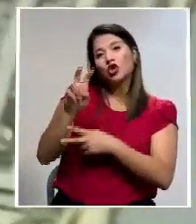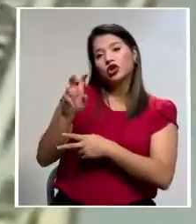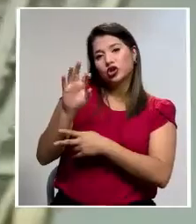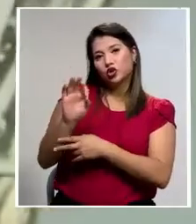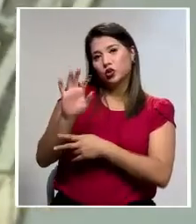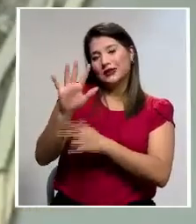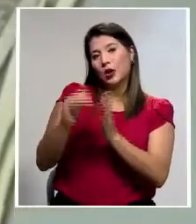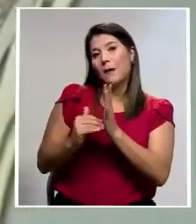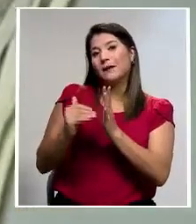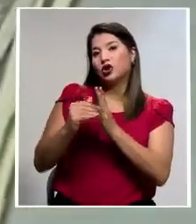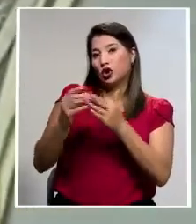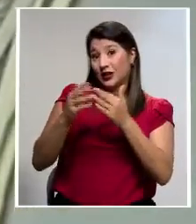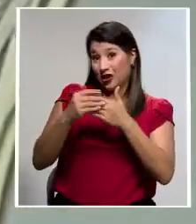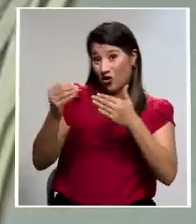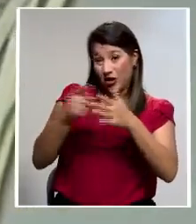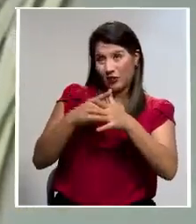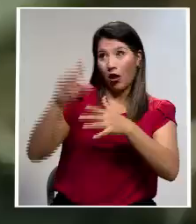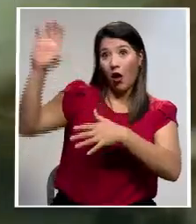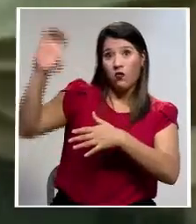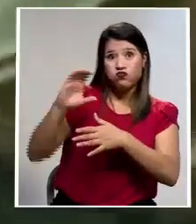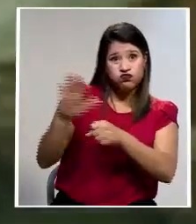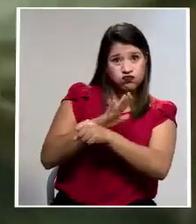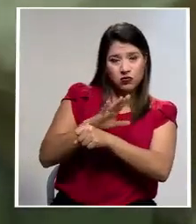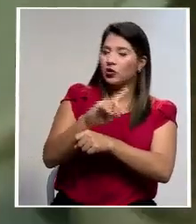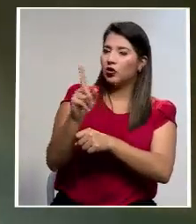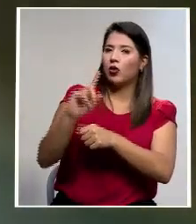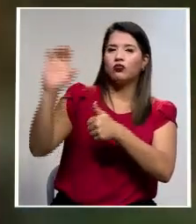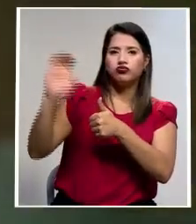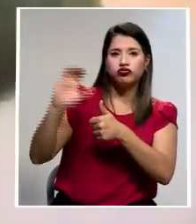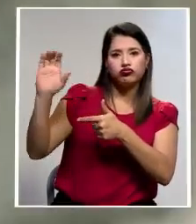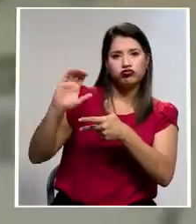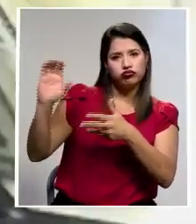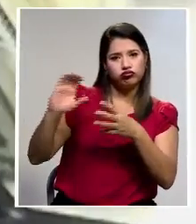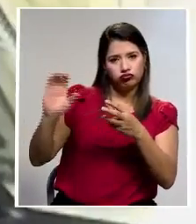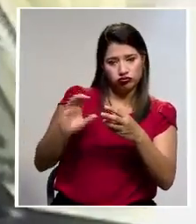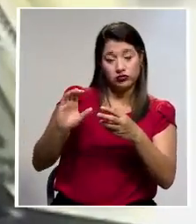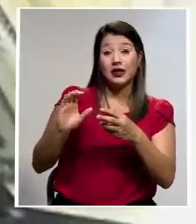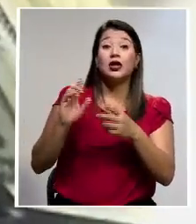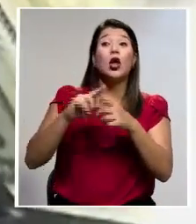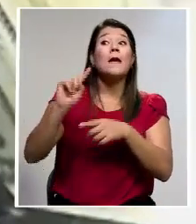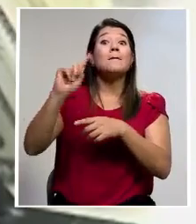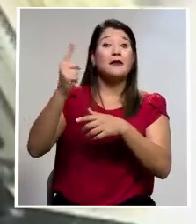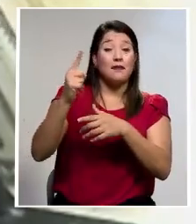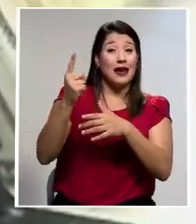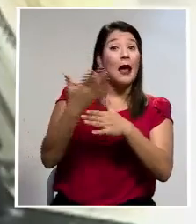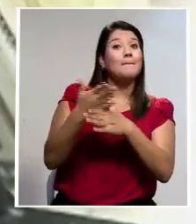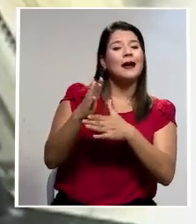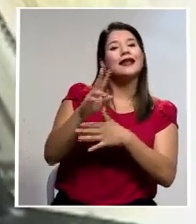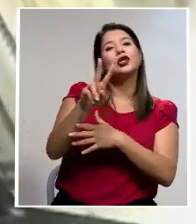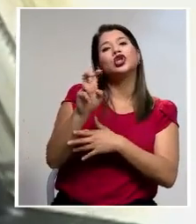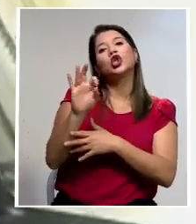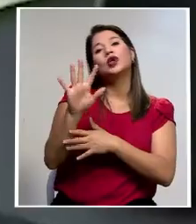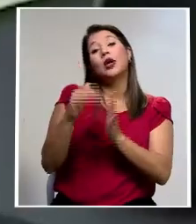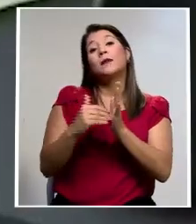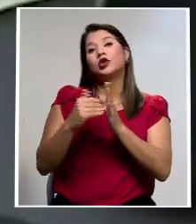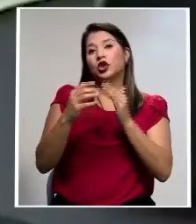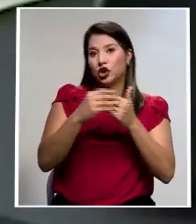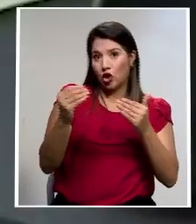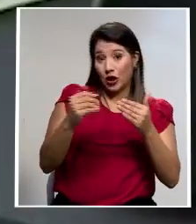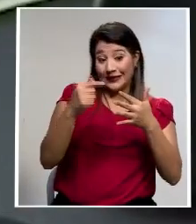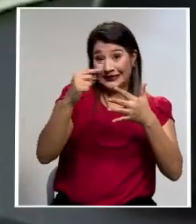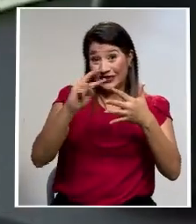el resto del dinero, como decíamos, será condicionado a un avance que tenga de los 7 proyectos restantes que se ven acá en